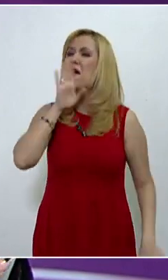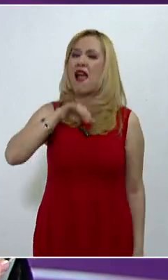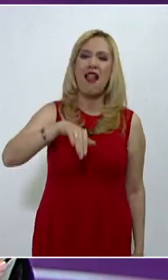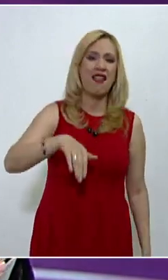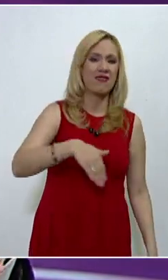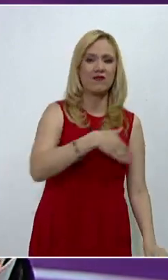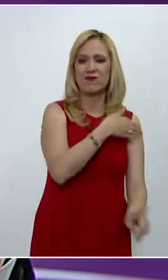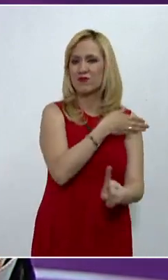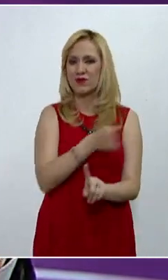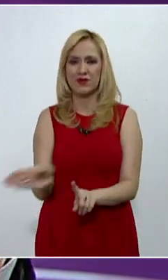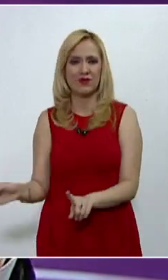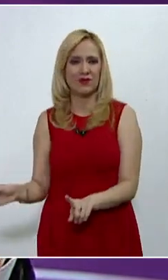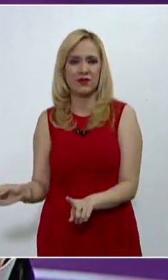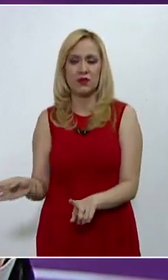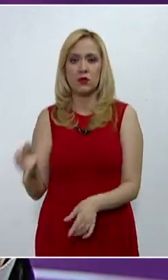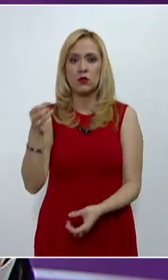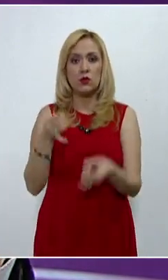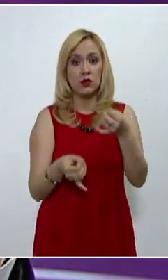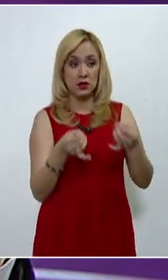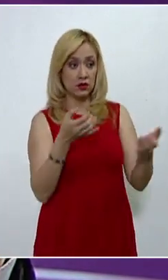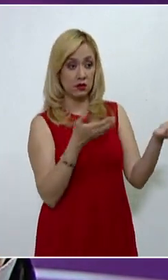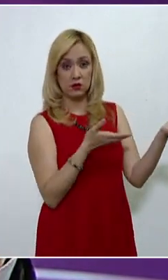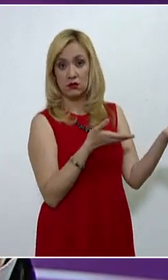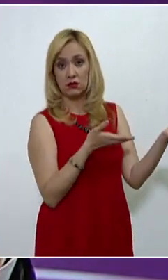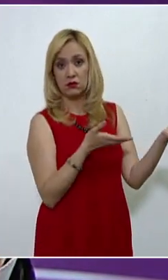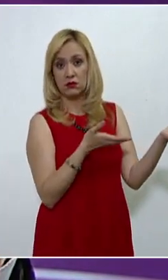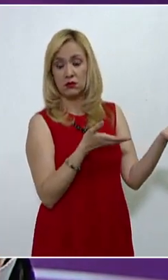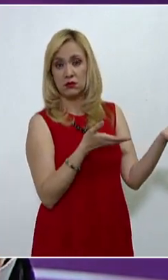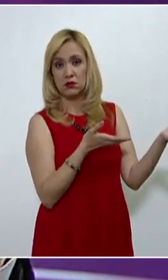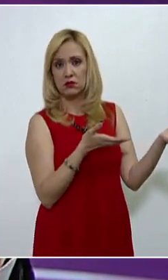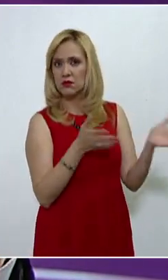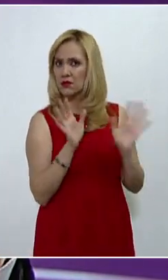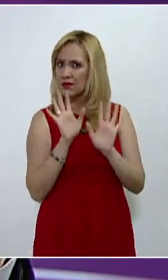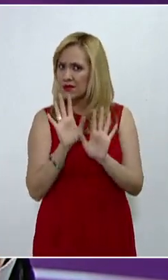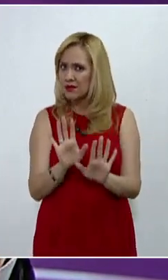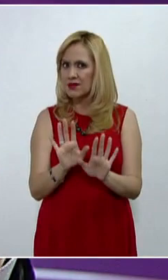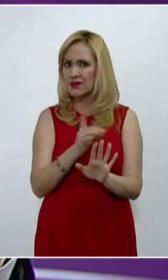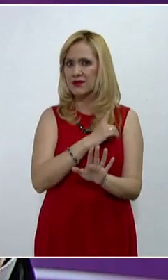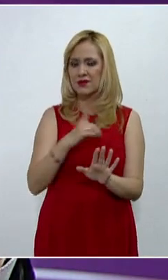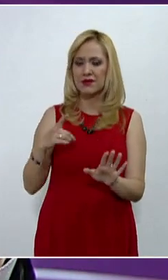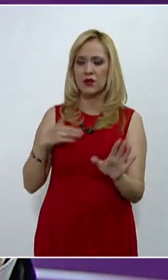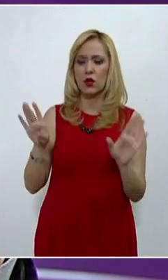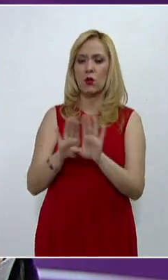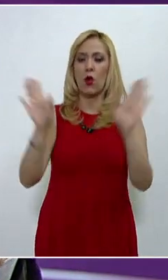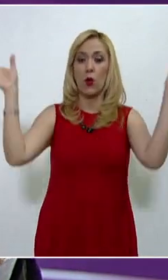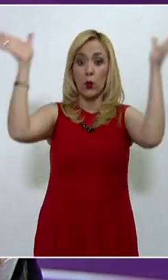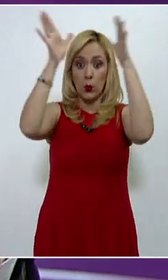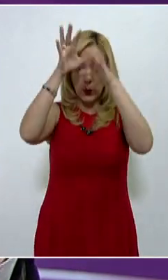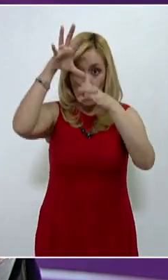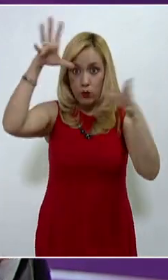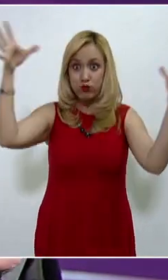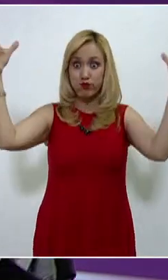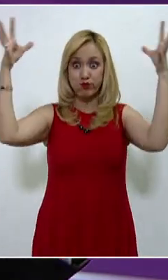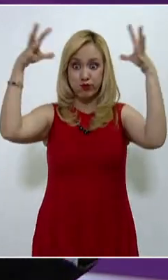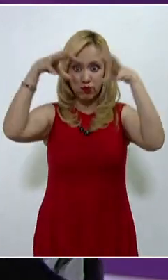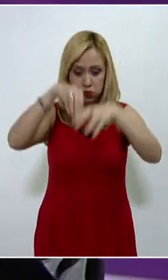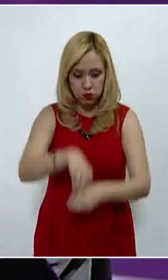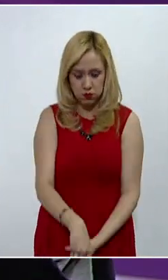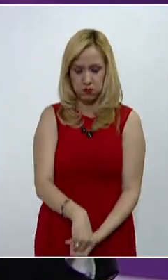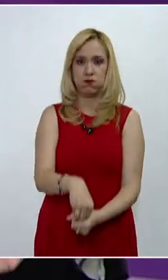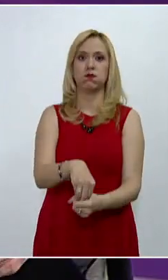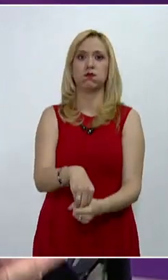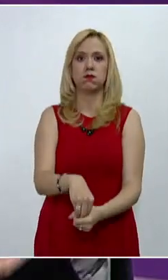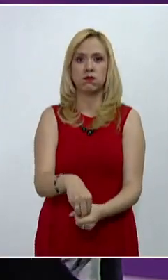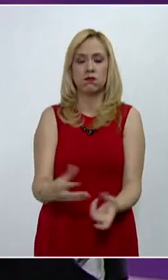sea, está teledirigida a los jueces, cuando lo que teníamos que acabar es con el embudo que representa el Ministerio Público a nivel nacional. Y